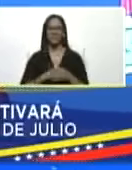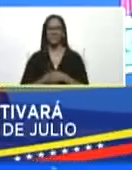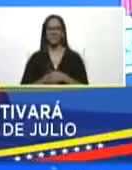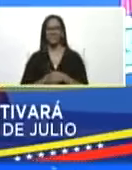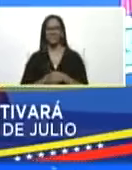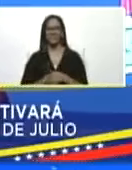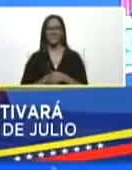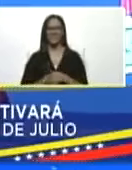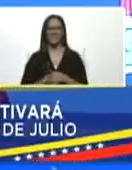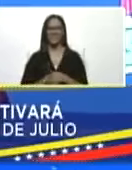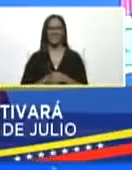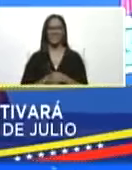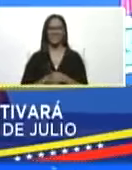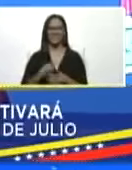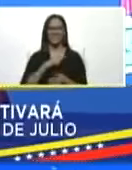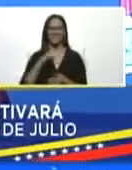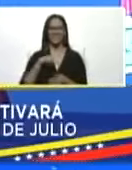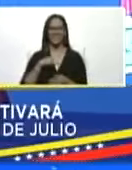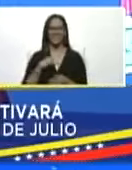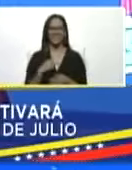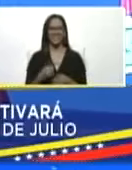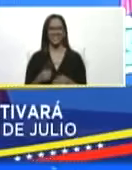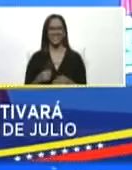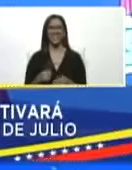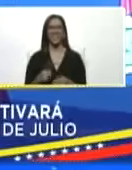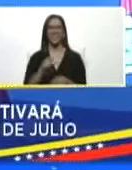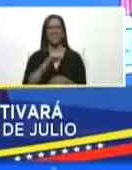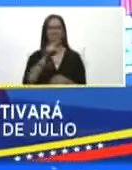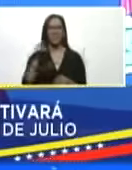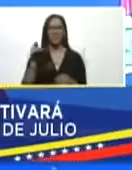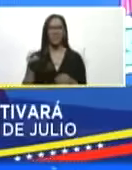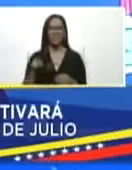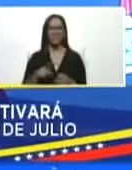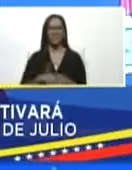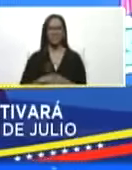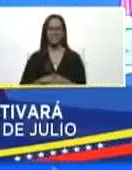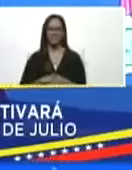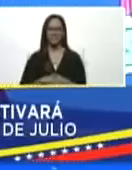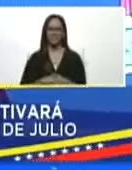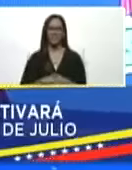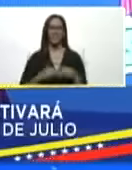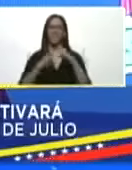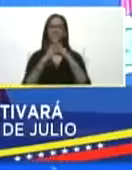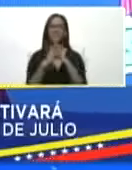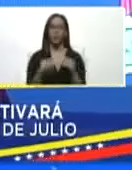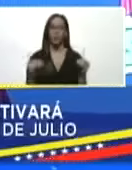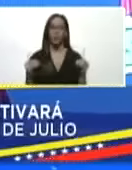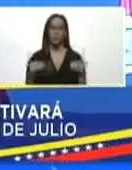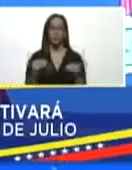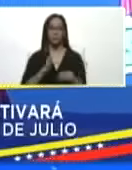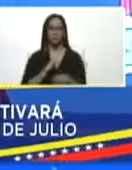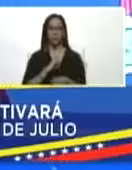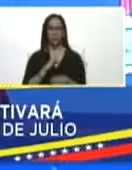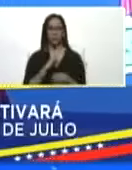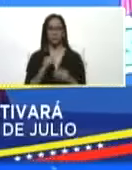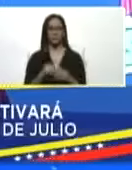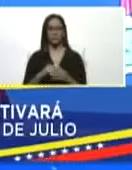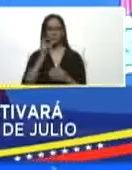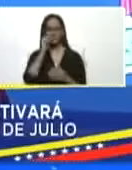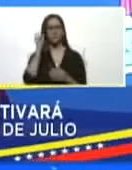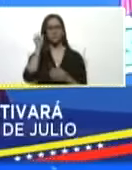vuestra, de vosotros, de ustedes, de todos, de